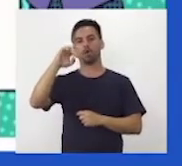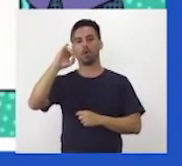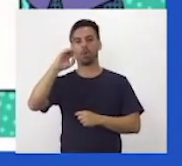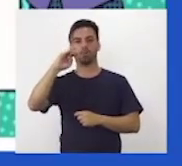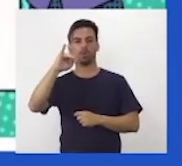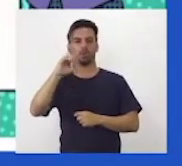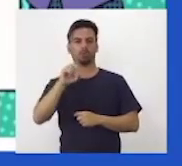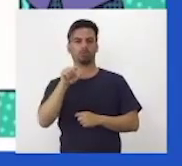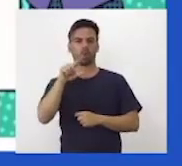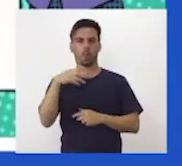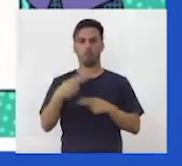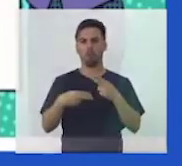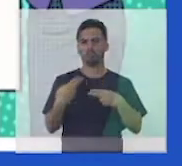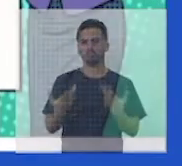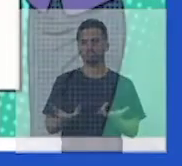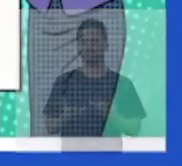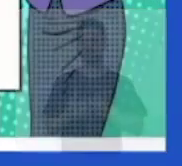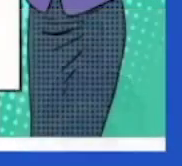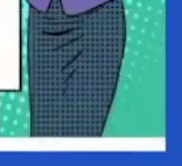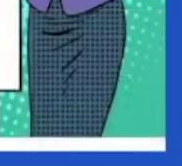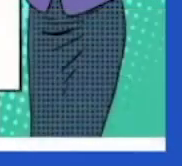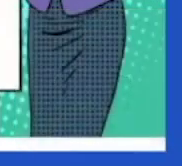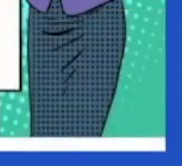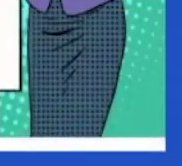monomios. ¿Cómo lo haríamos?